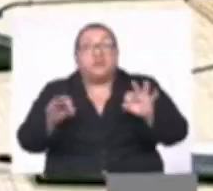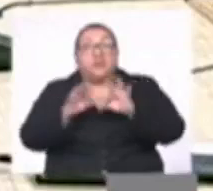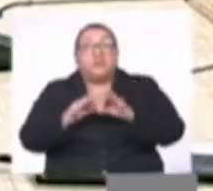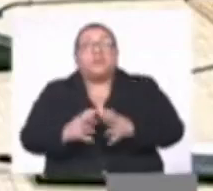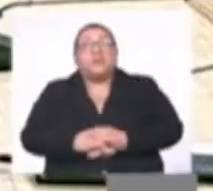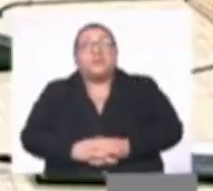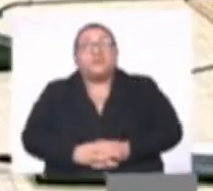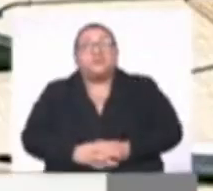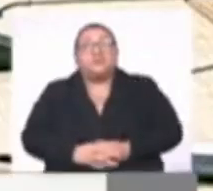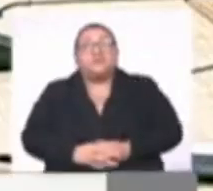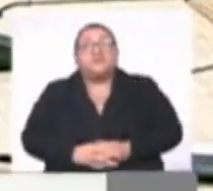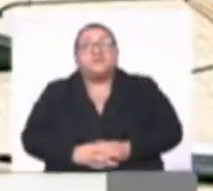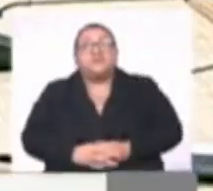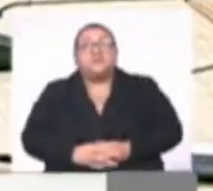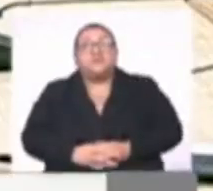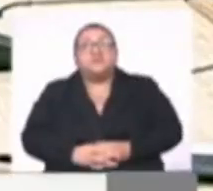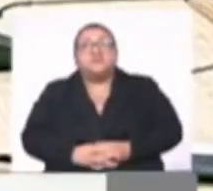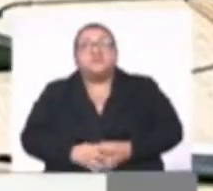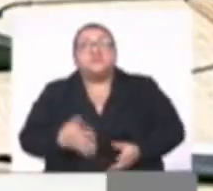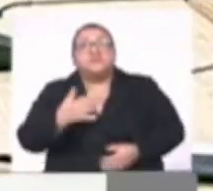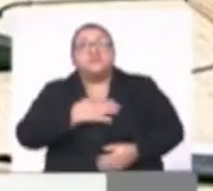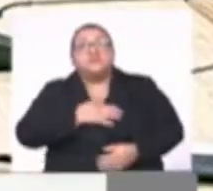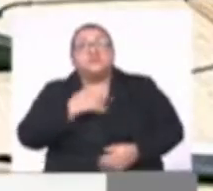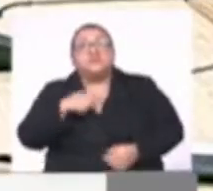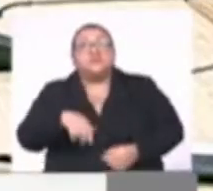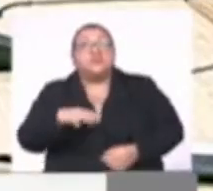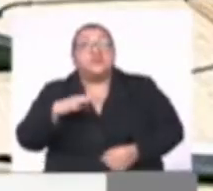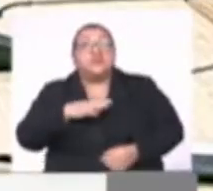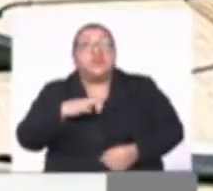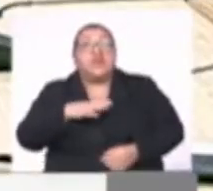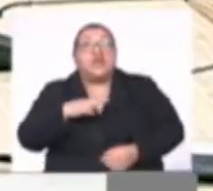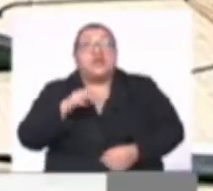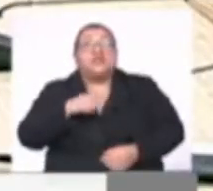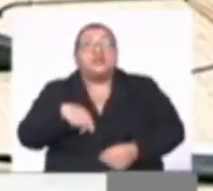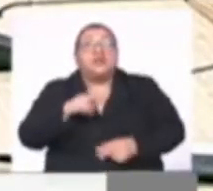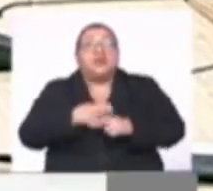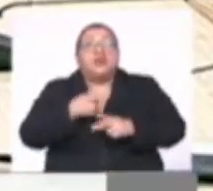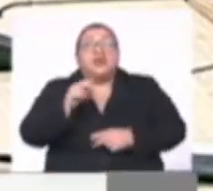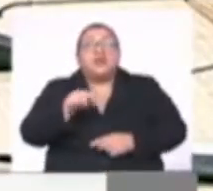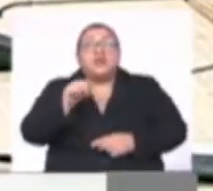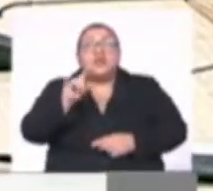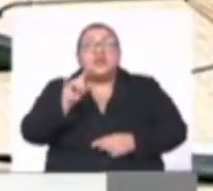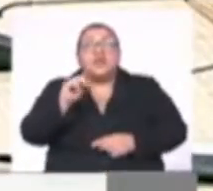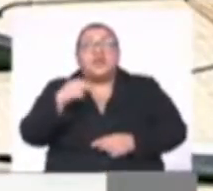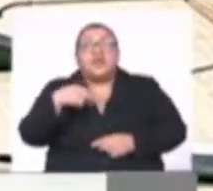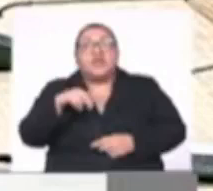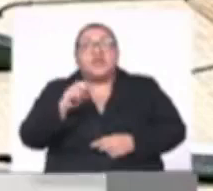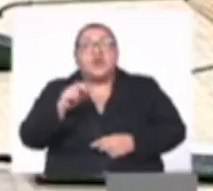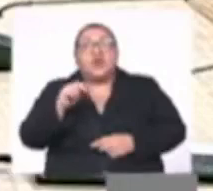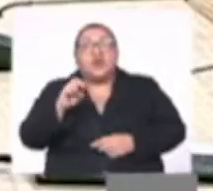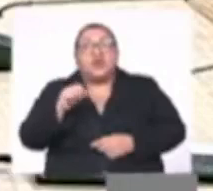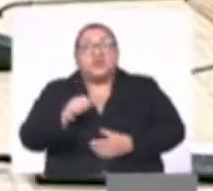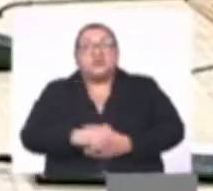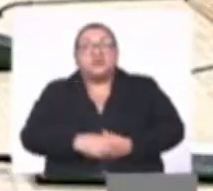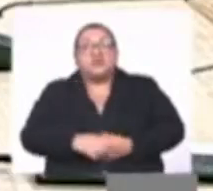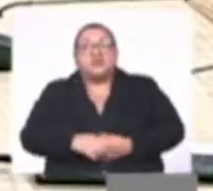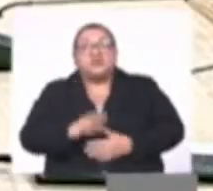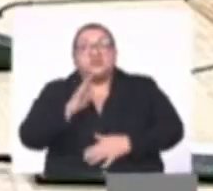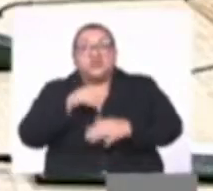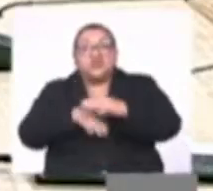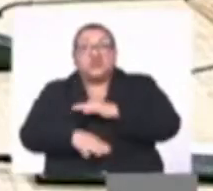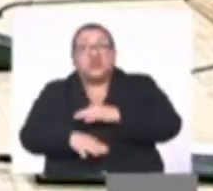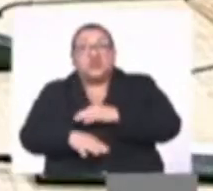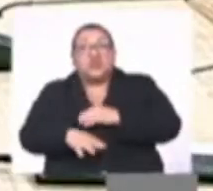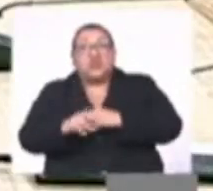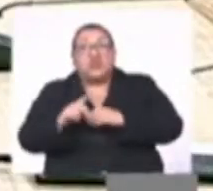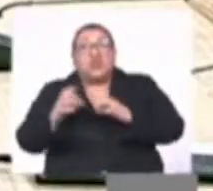estimado César, amigos televidentes. Yo me encuentro, por ejemplo, en la sala Quiñones, un anfiteatro aquí del Congreso de la República, está ubicado en el sótano del